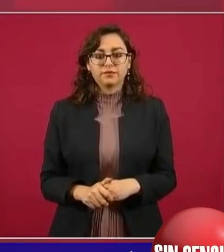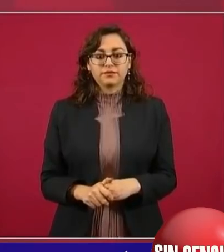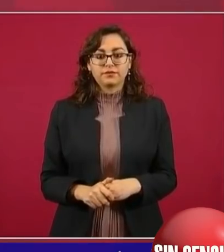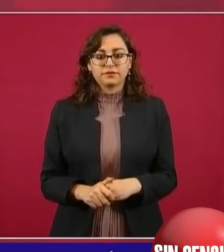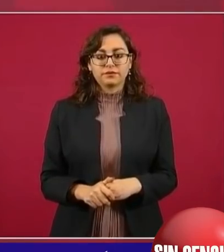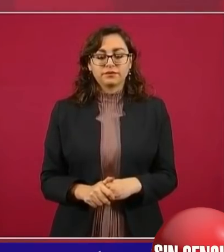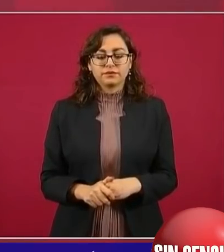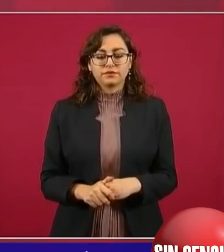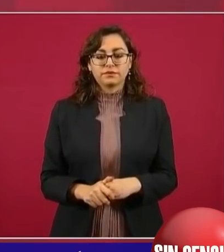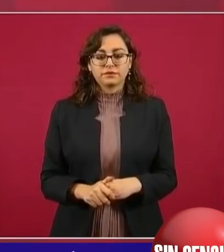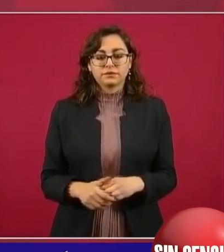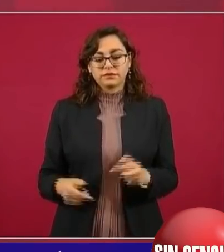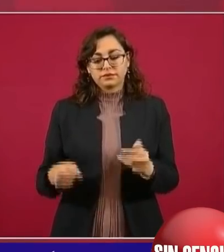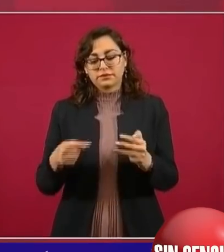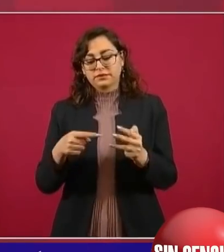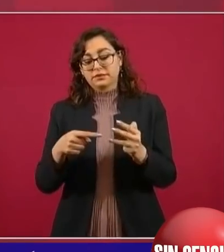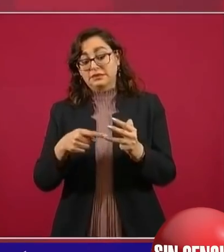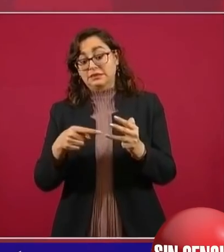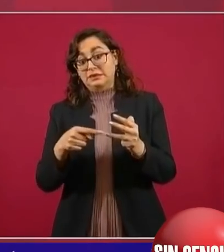que es el antecedente del PRI.